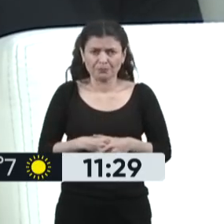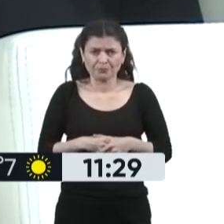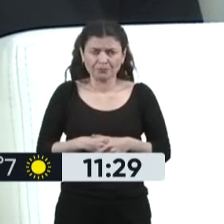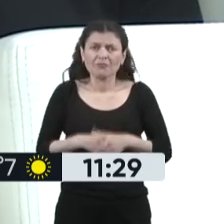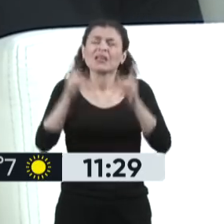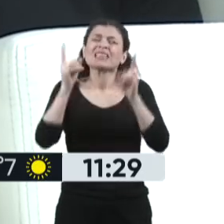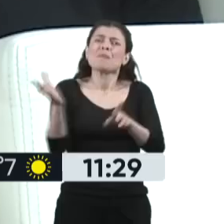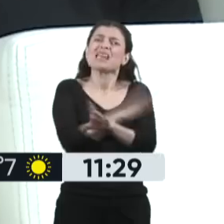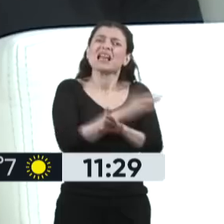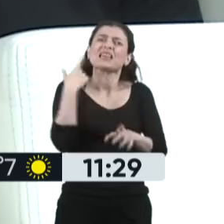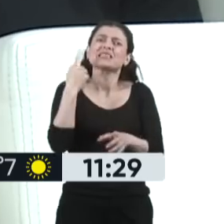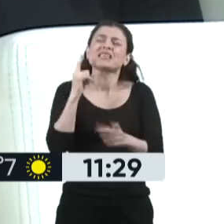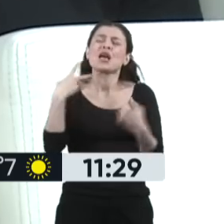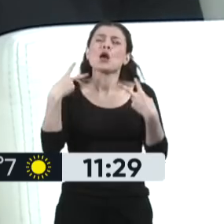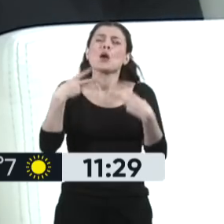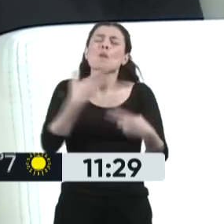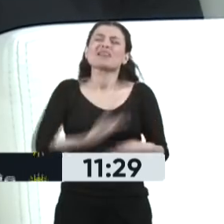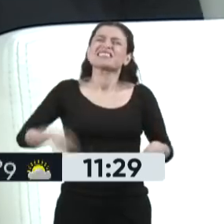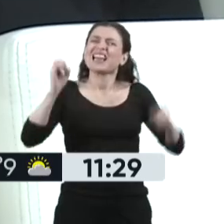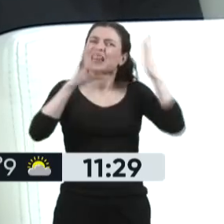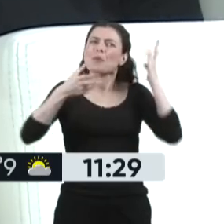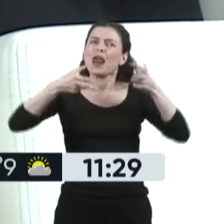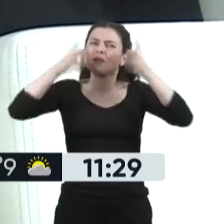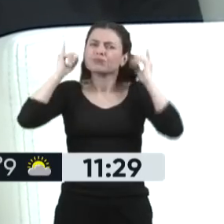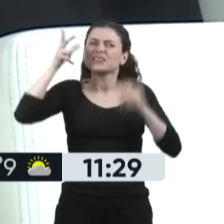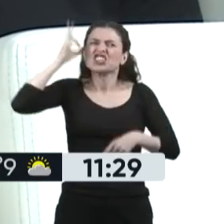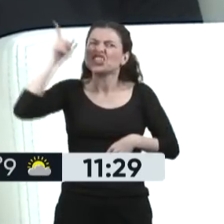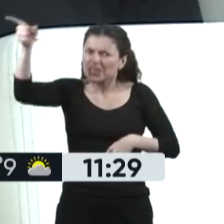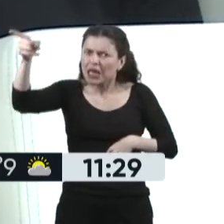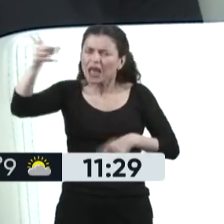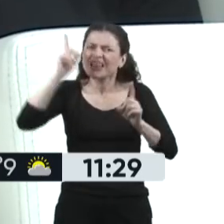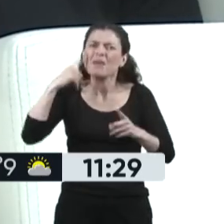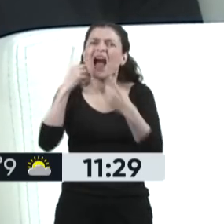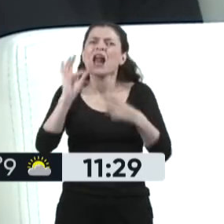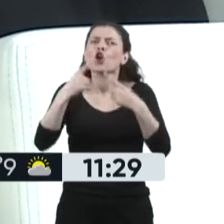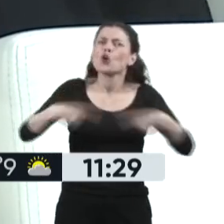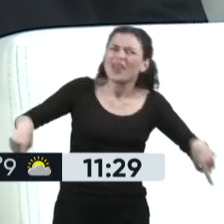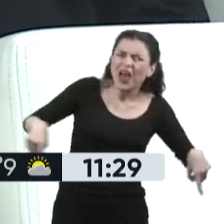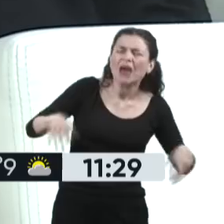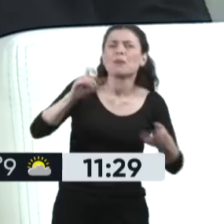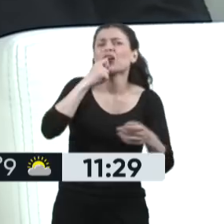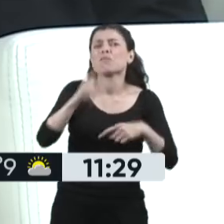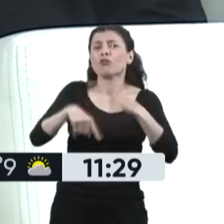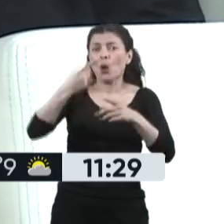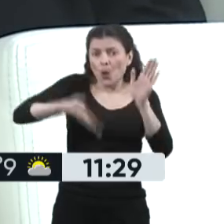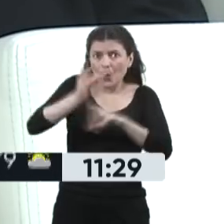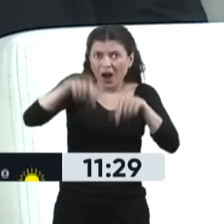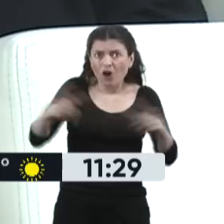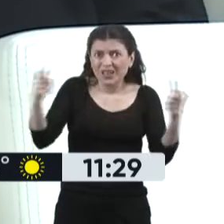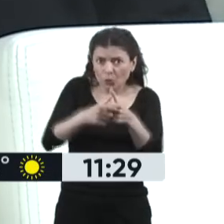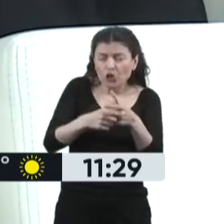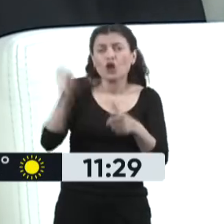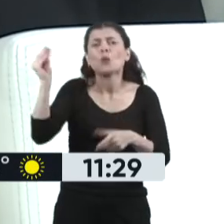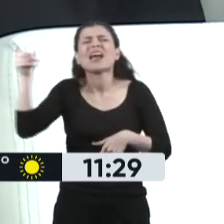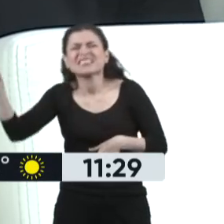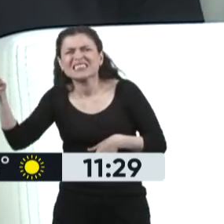Chile. ¿Hay alguna evaluación sobre estas reuniones que tiene el presidente de Brasil? ¿Elige con quién se